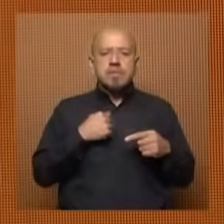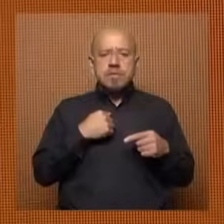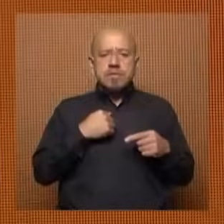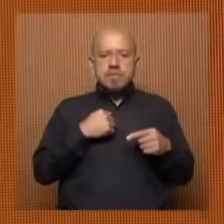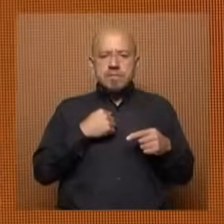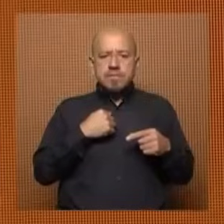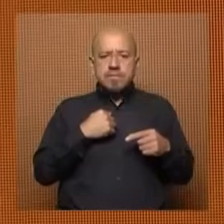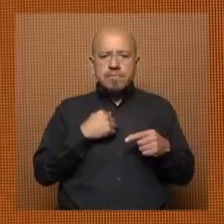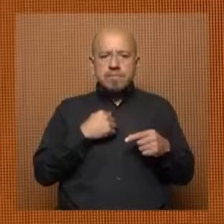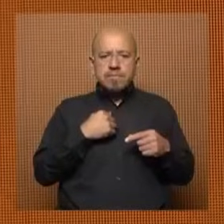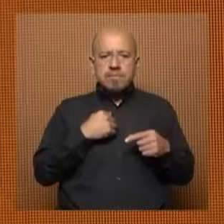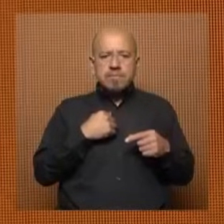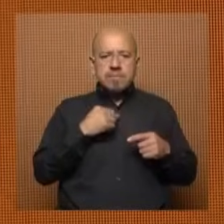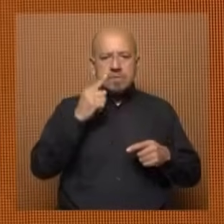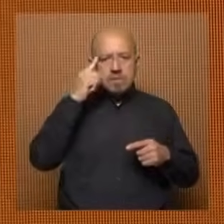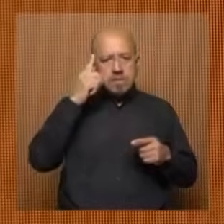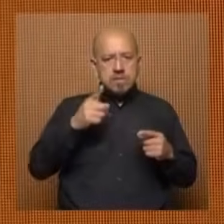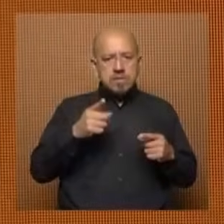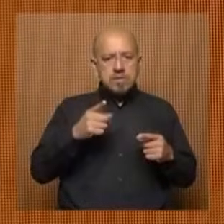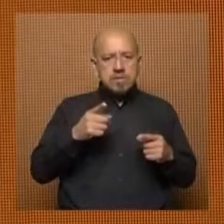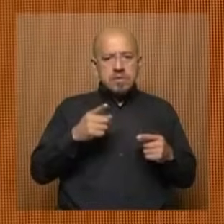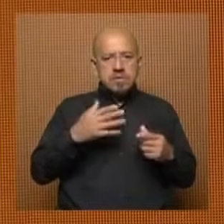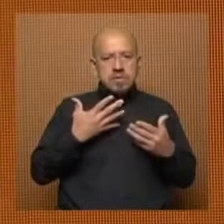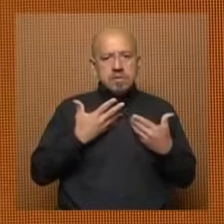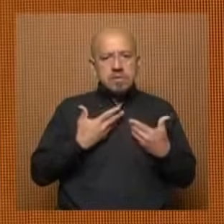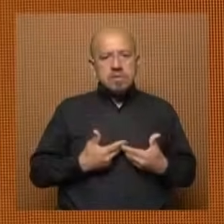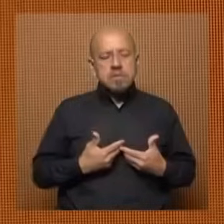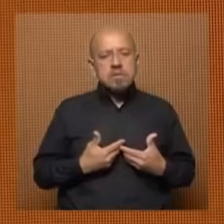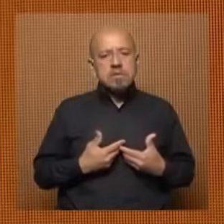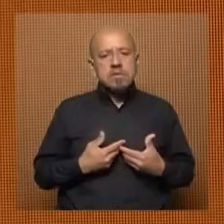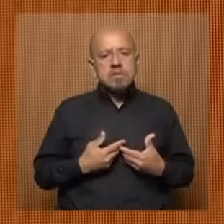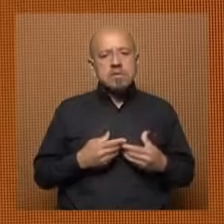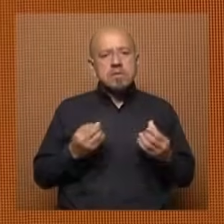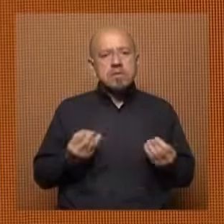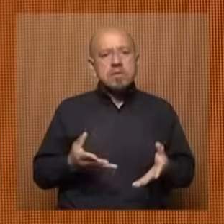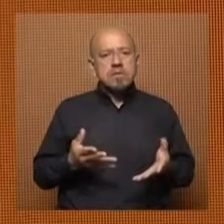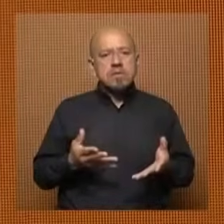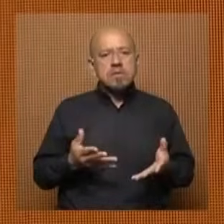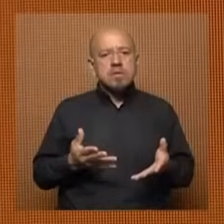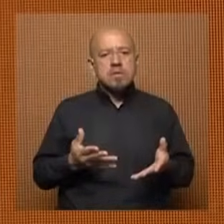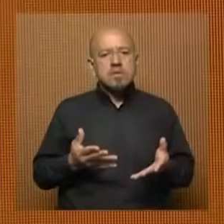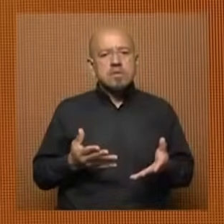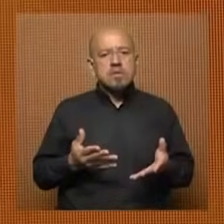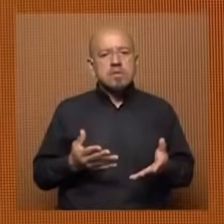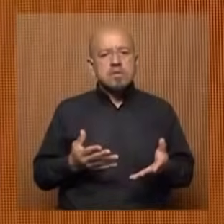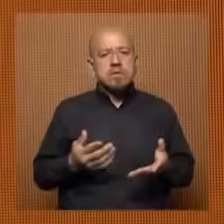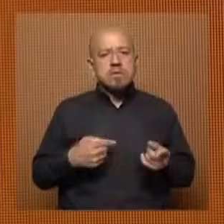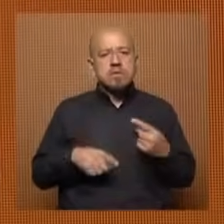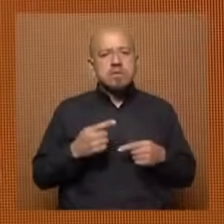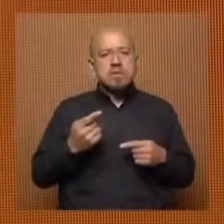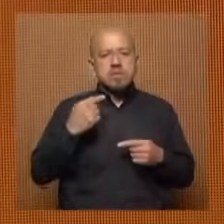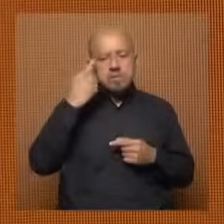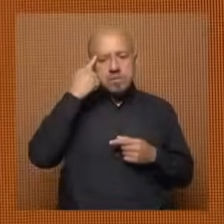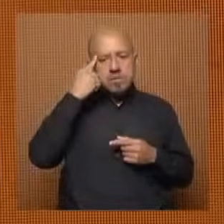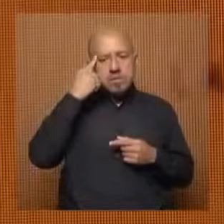verdad me deprimió bastante porque nada, queda tanto que uno piensa